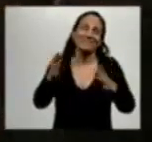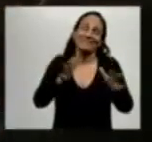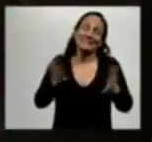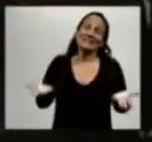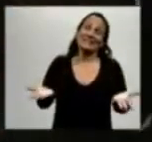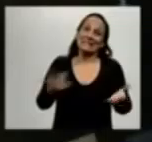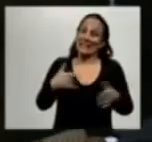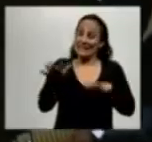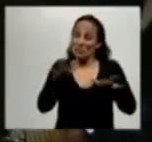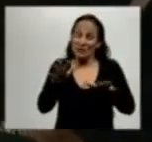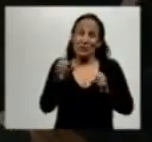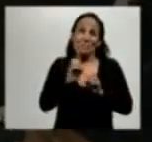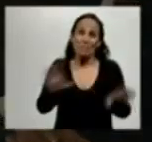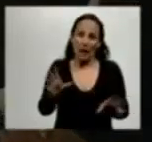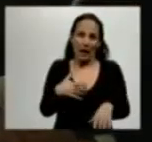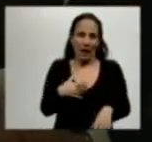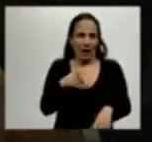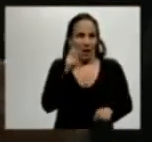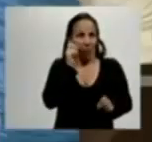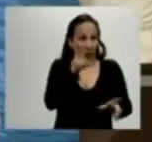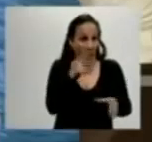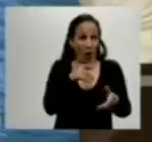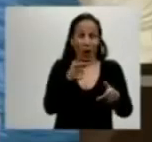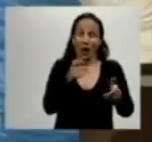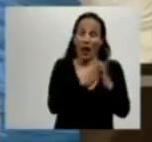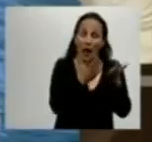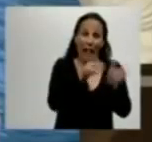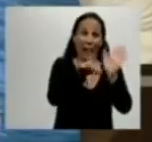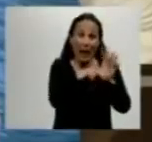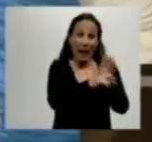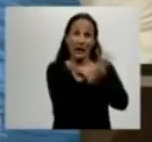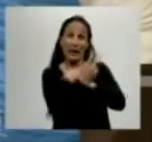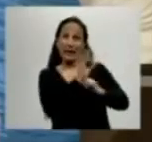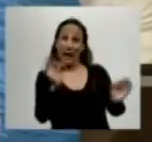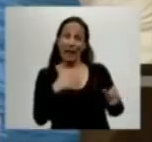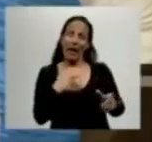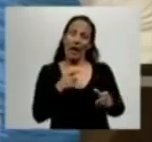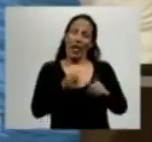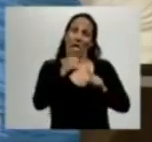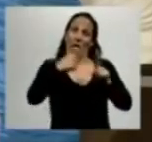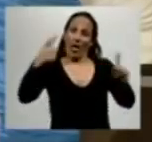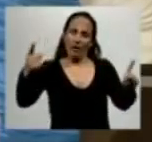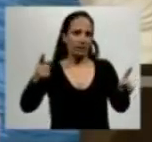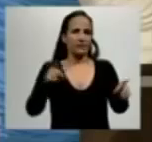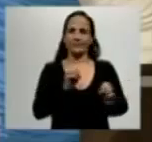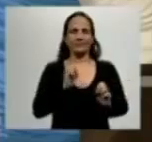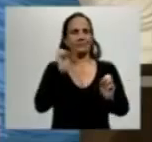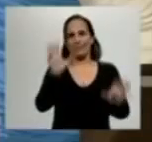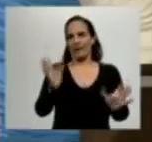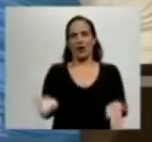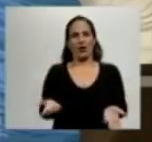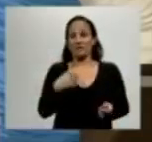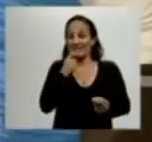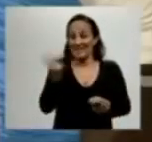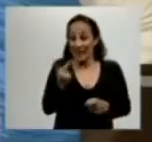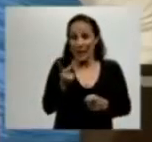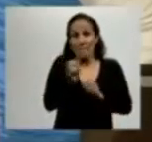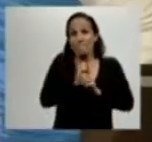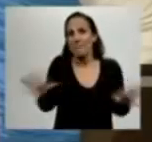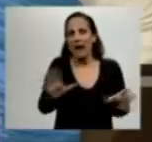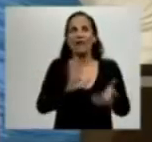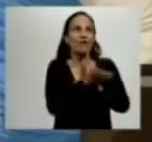de no irte bien, te obligan a que te siga yendo mal, porque no hay una ley que te ampare, creo que está malo eso. Creo que lo que está bueno es que si te fue mal,